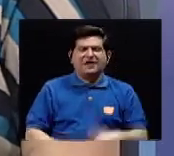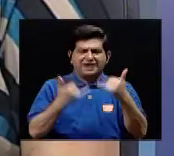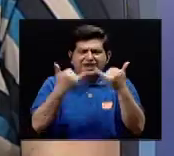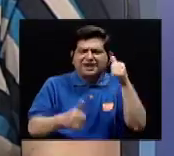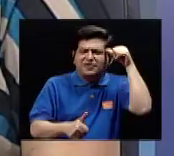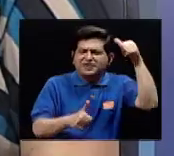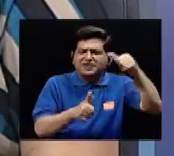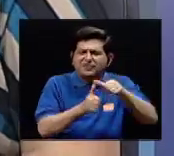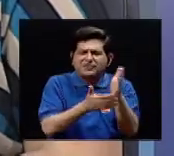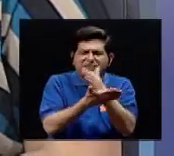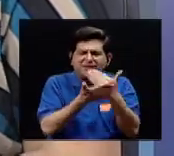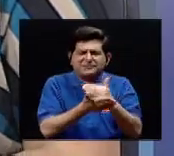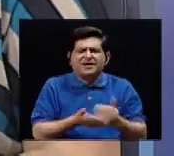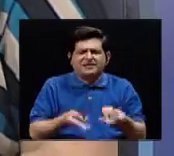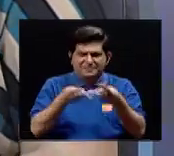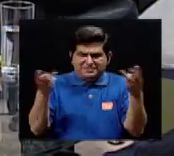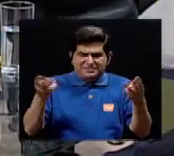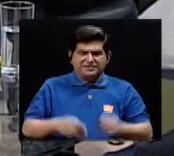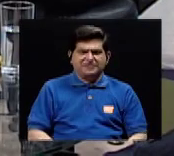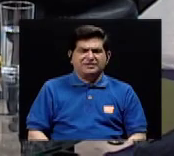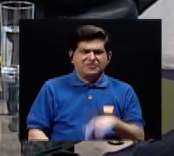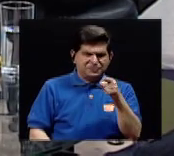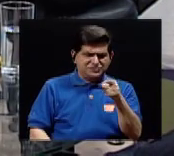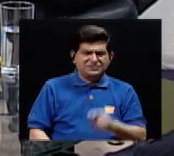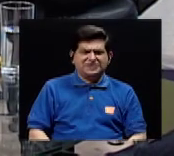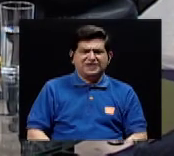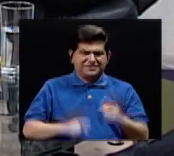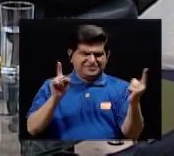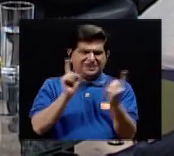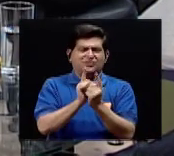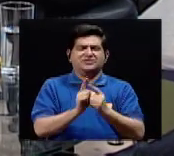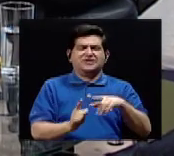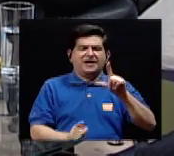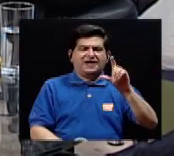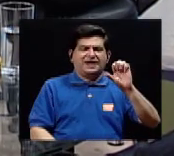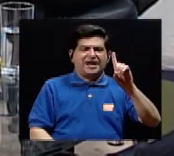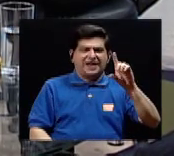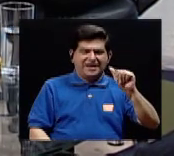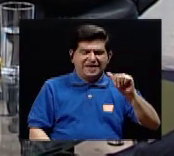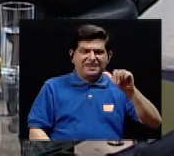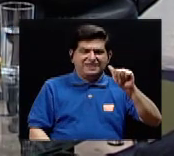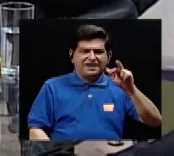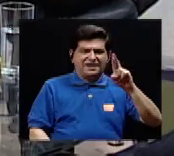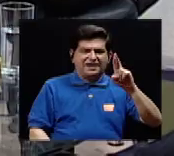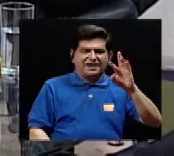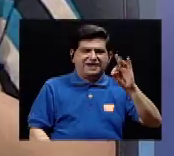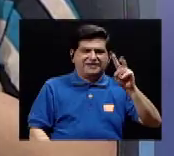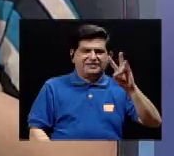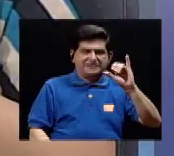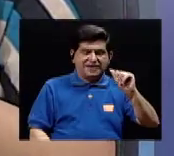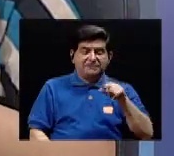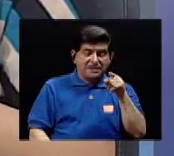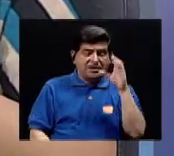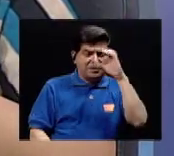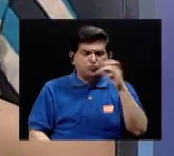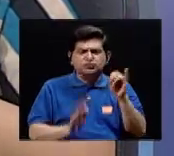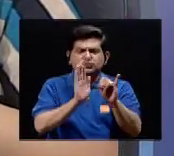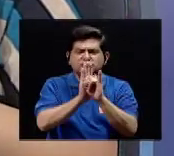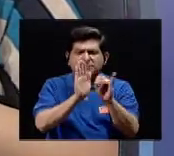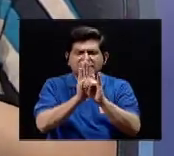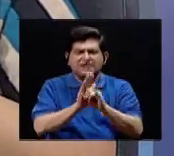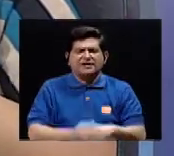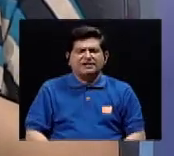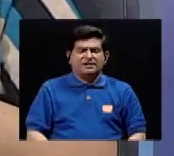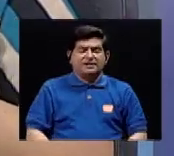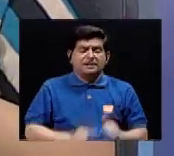recordar el documental. Cuéntenme cómo dieron ustedes con Leda Artavia, con esta mujer maravillosa con la que hacemos esta búsqueda de identidad y